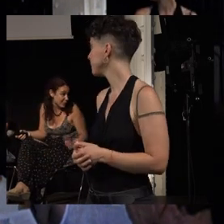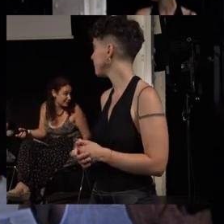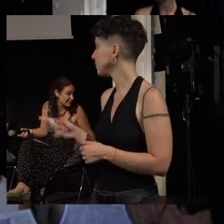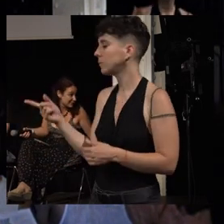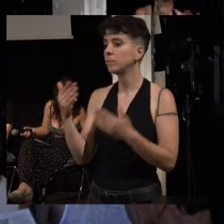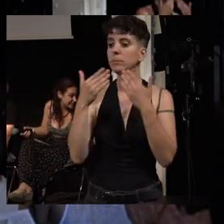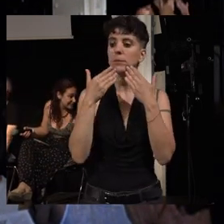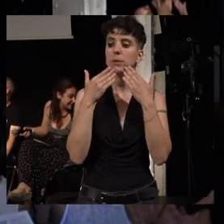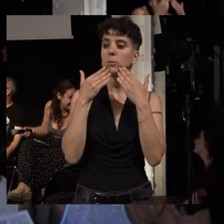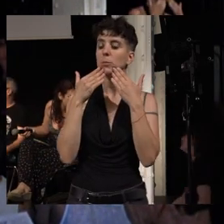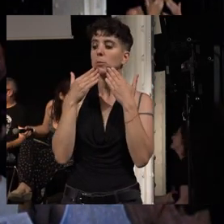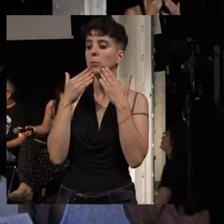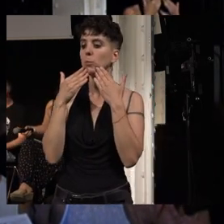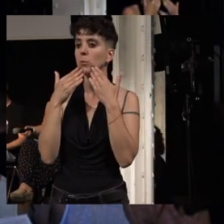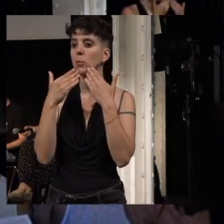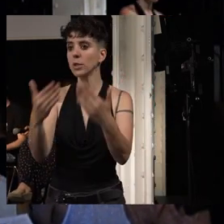Moltes gràcies